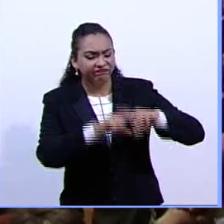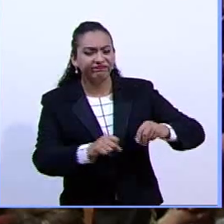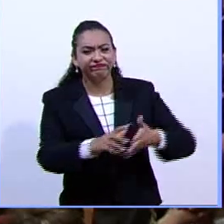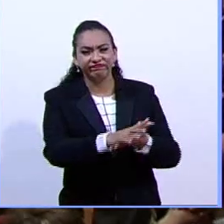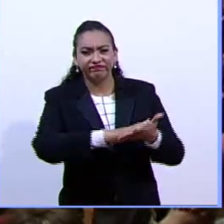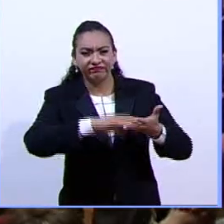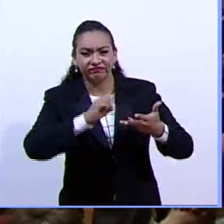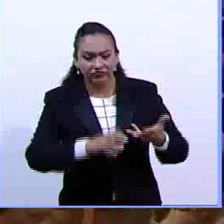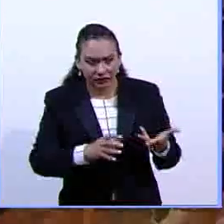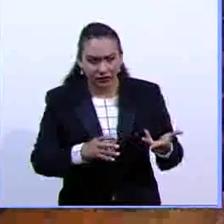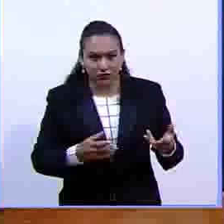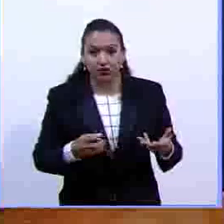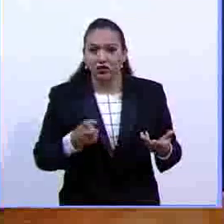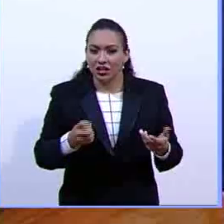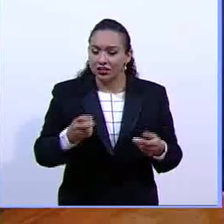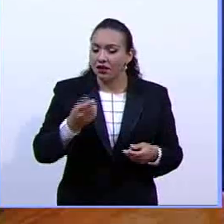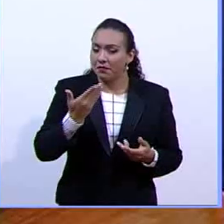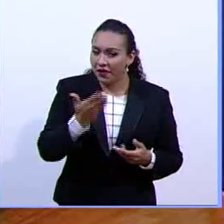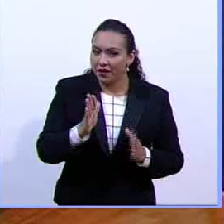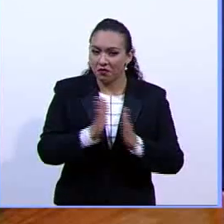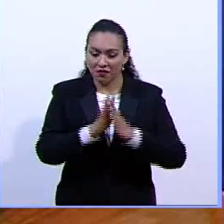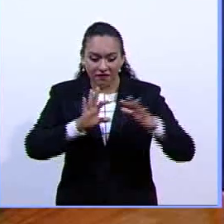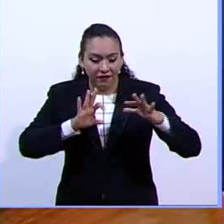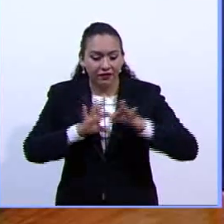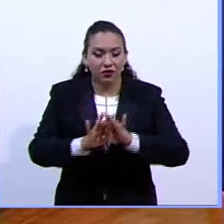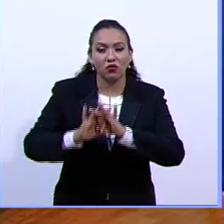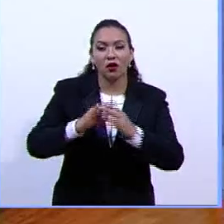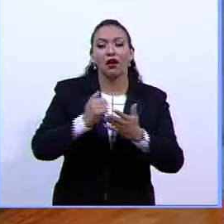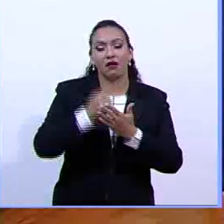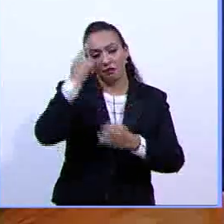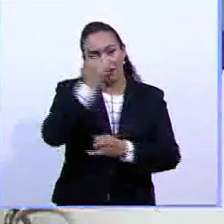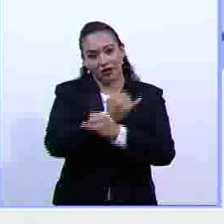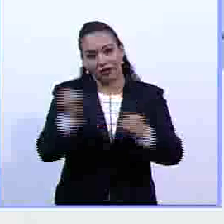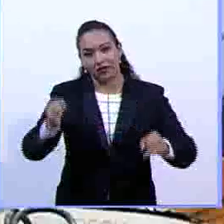también socavar su independencia.